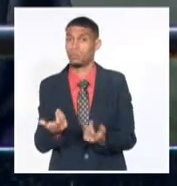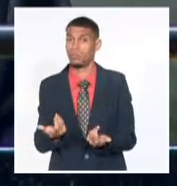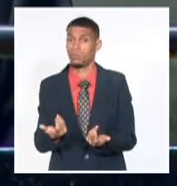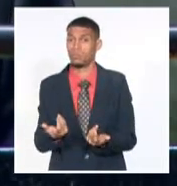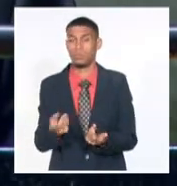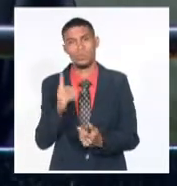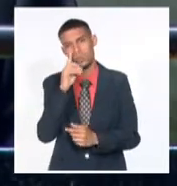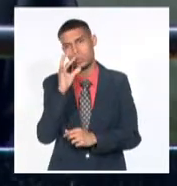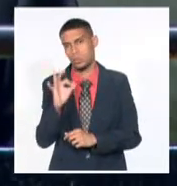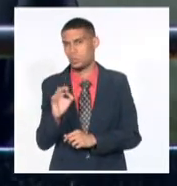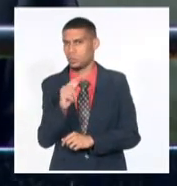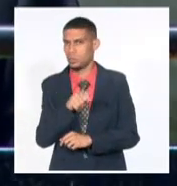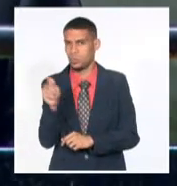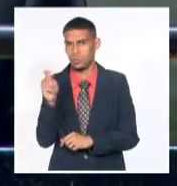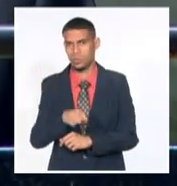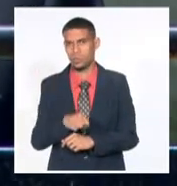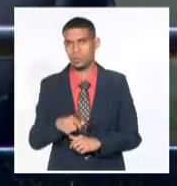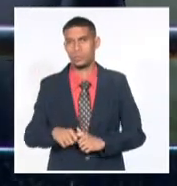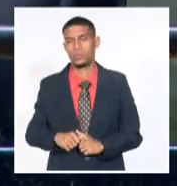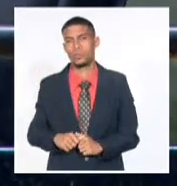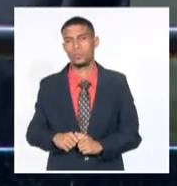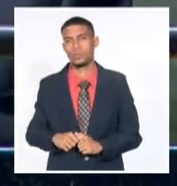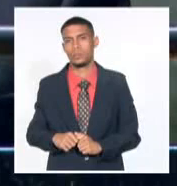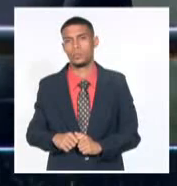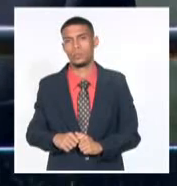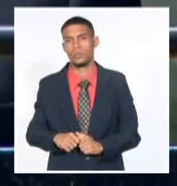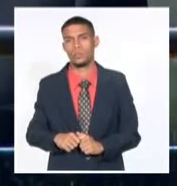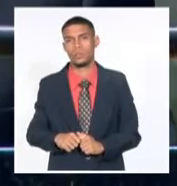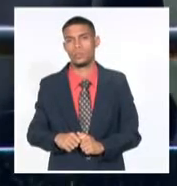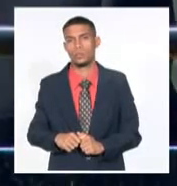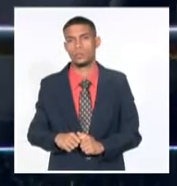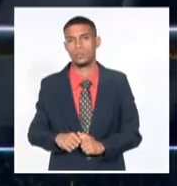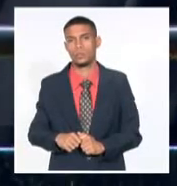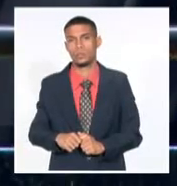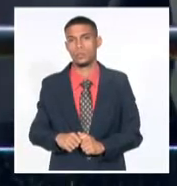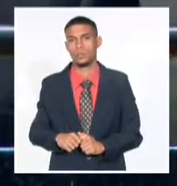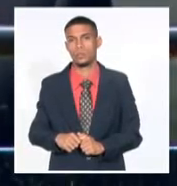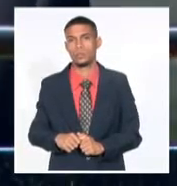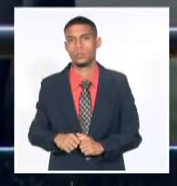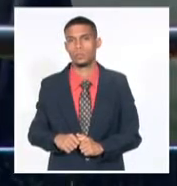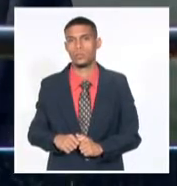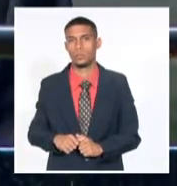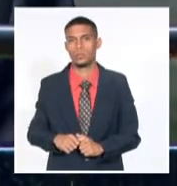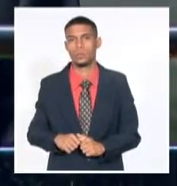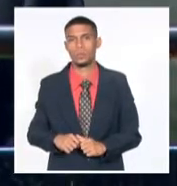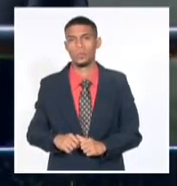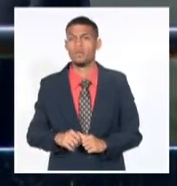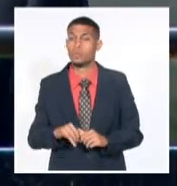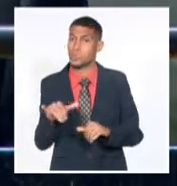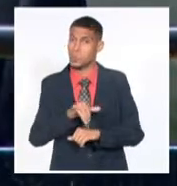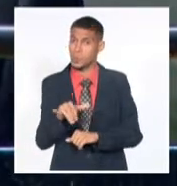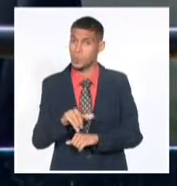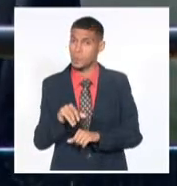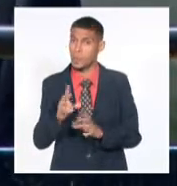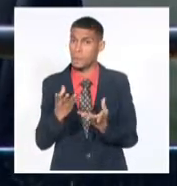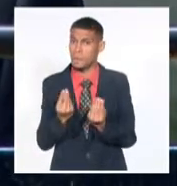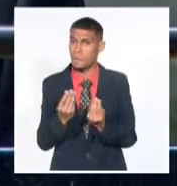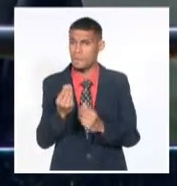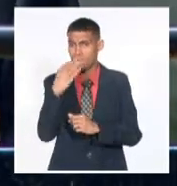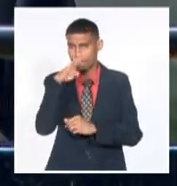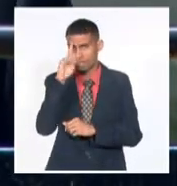con elevada calificación. Sin embargo, el incremento de la emigración